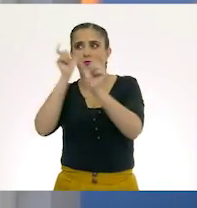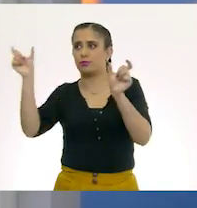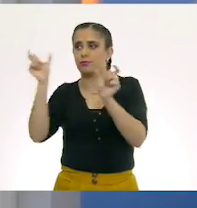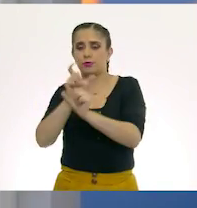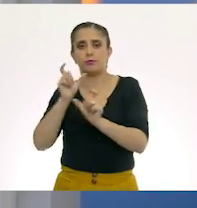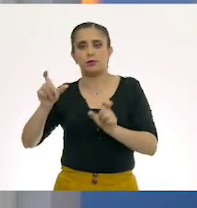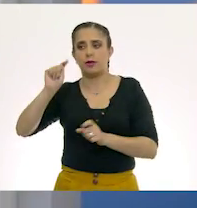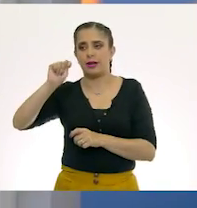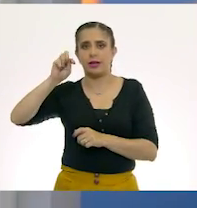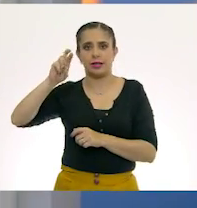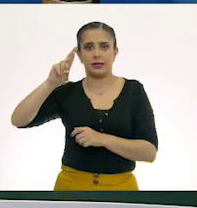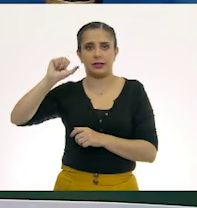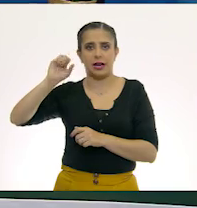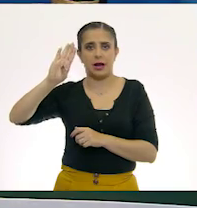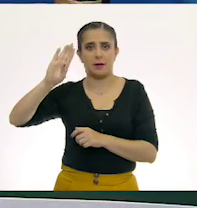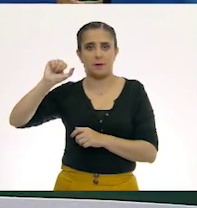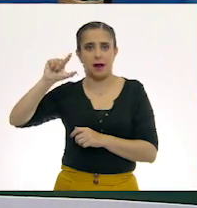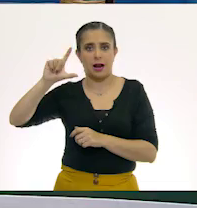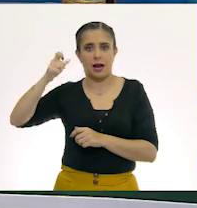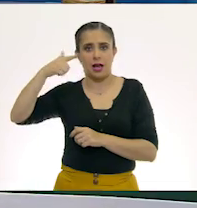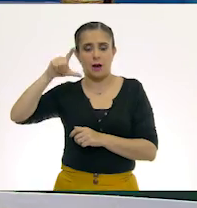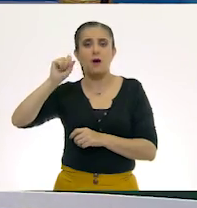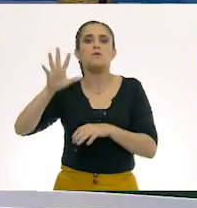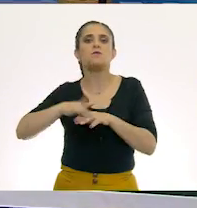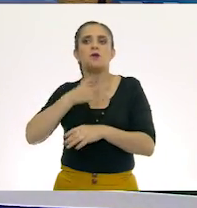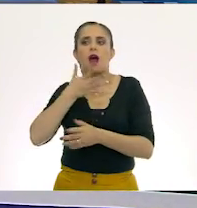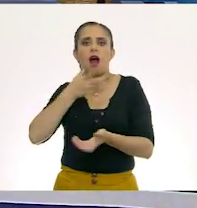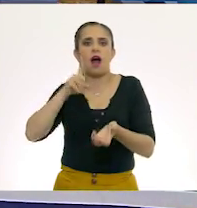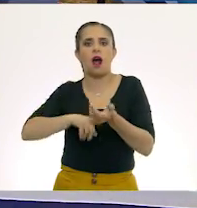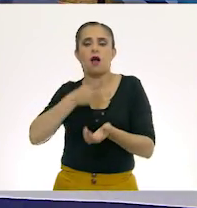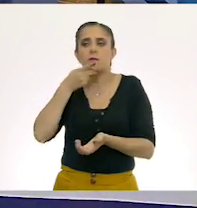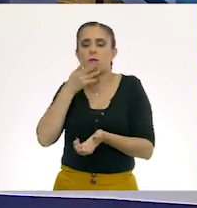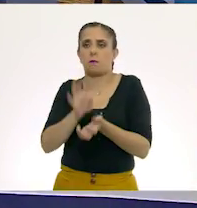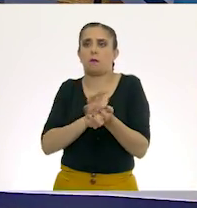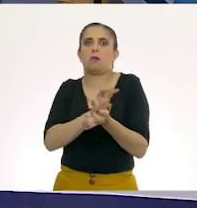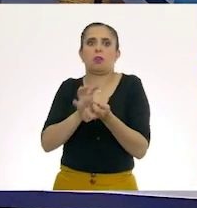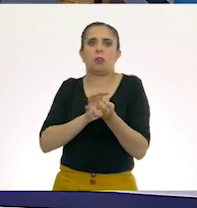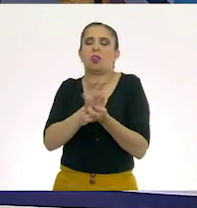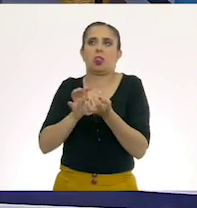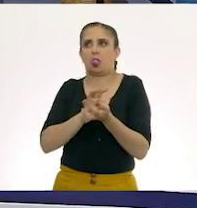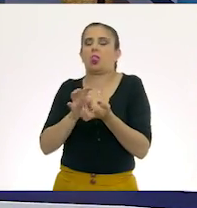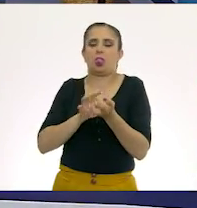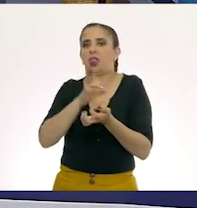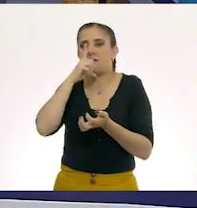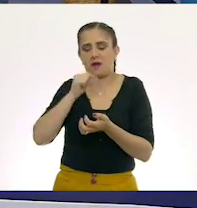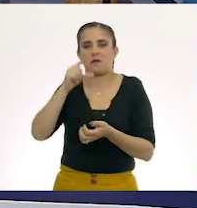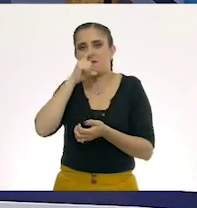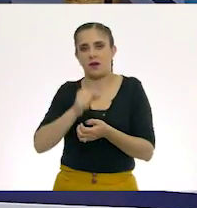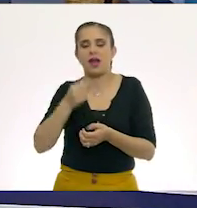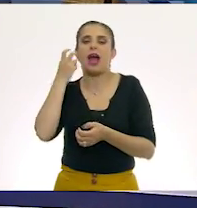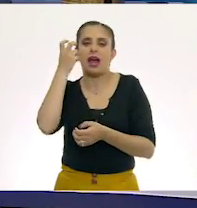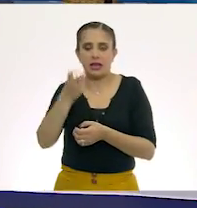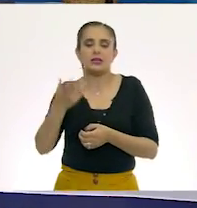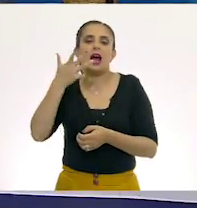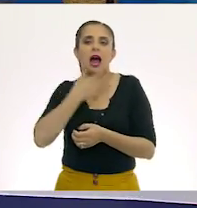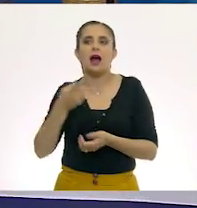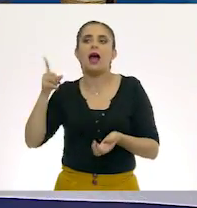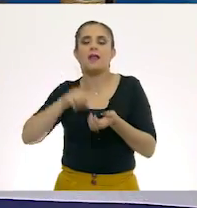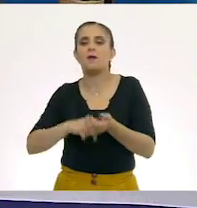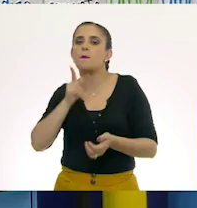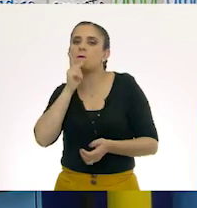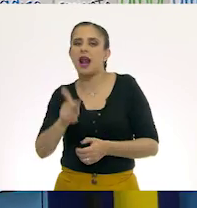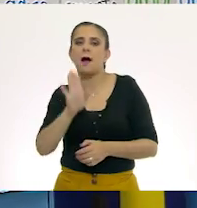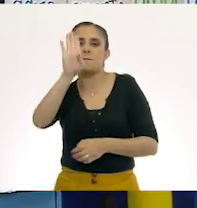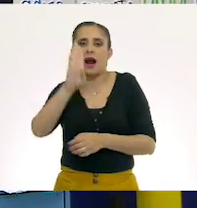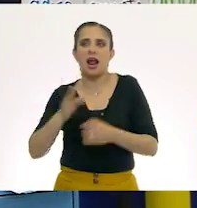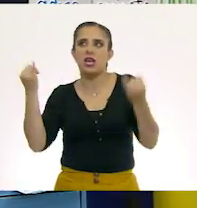utilizando, que nos ayudan a trabar la lengua, ¿sí? Salen de estas familias léxicas o familias de palabras. Así